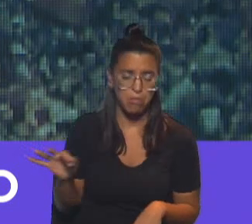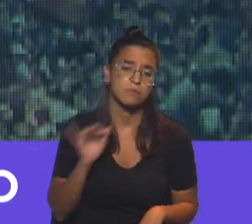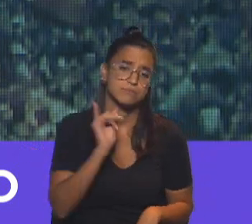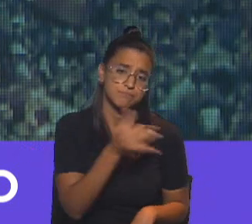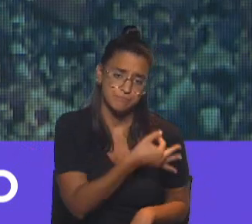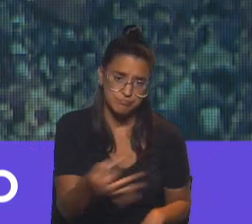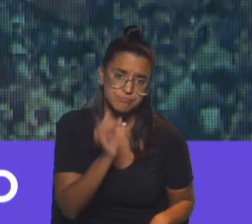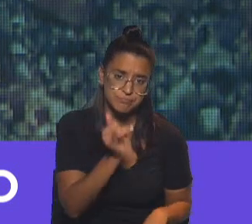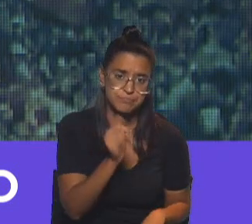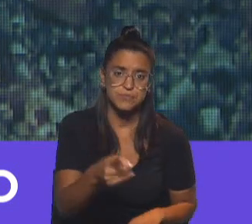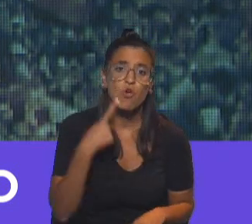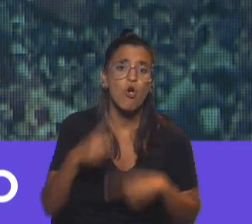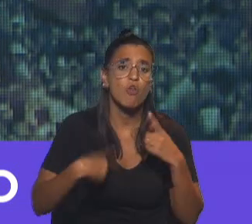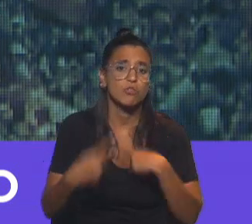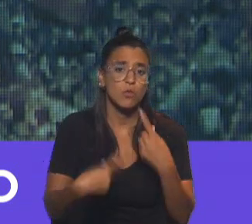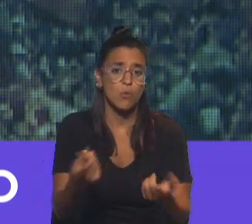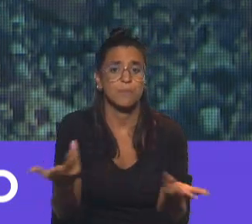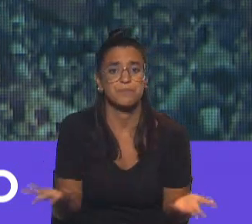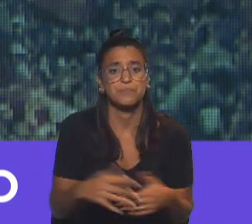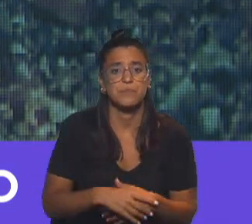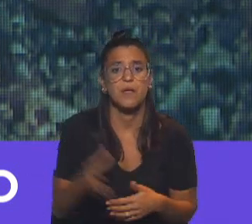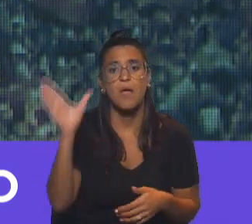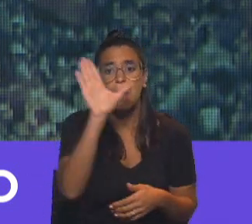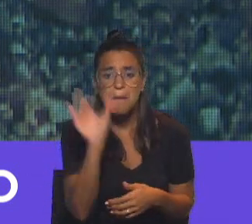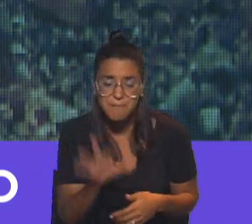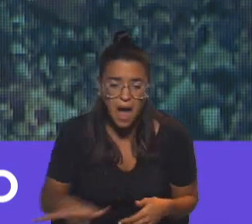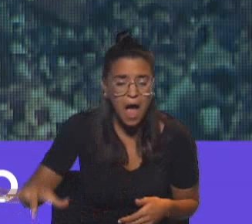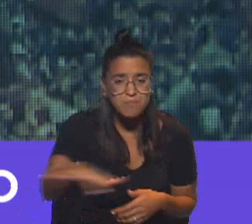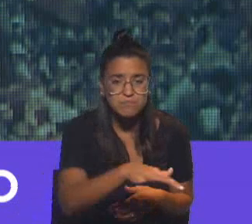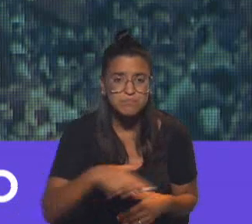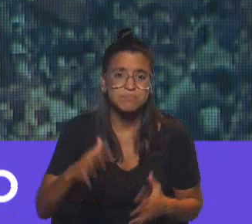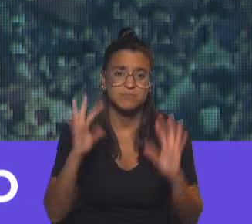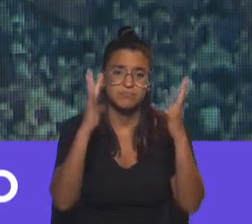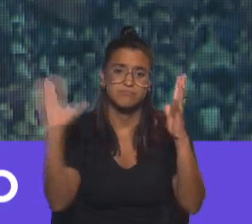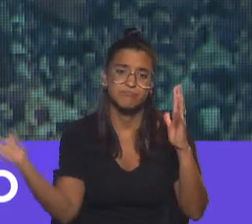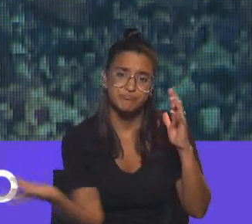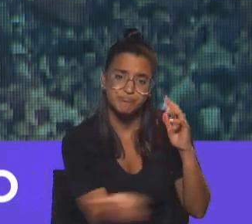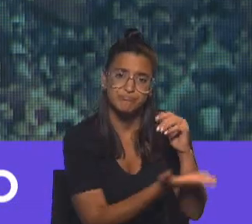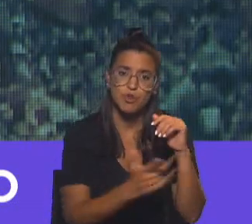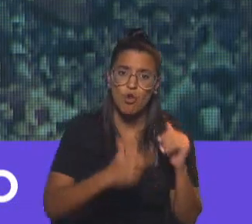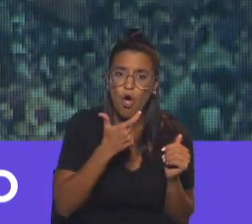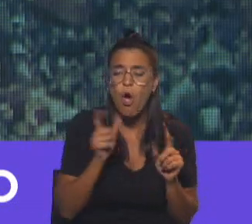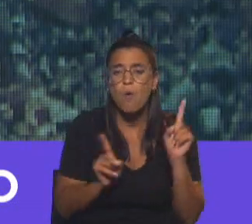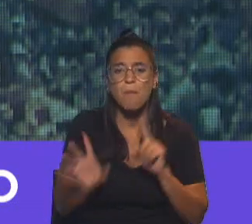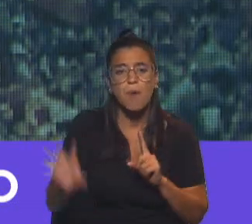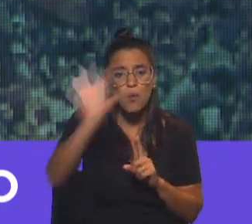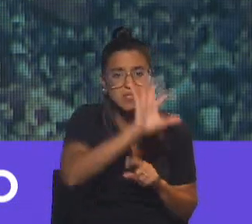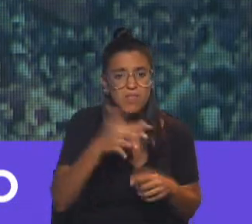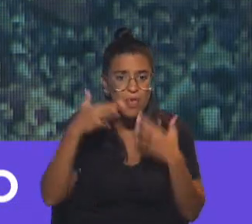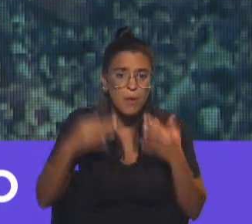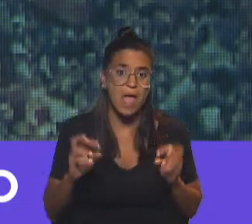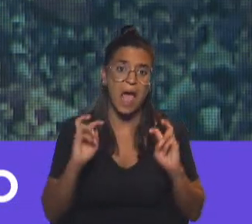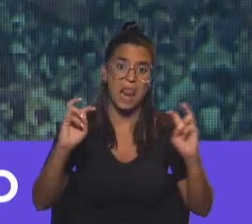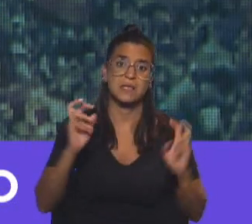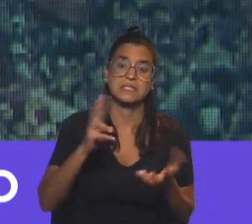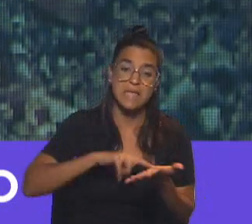es, efectivamente, eso continúa. Y los mapas de desmonte están en rojo, ¿no? En varias provincias que la verdad que es una alarma, como